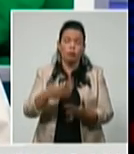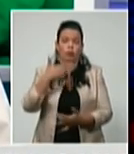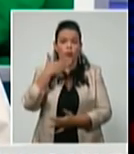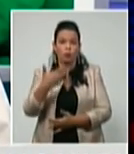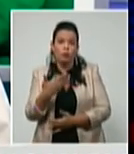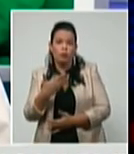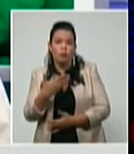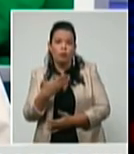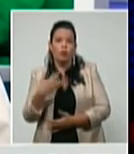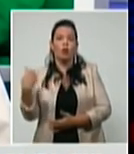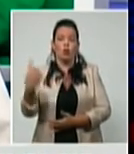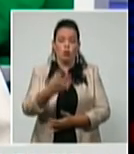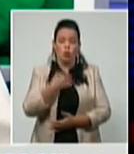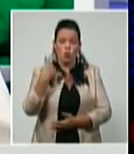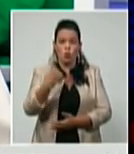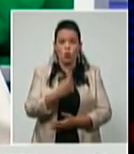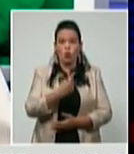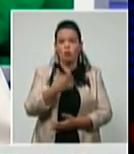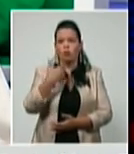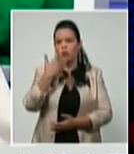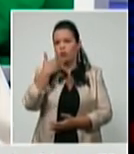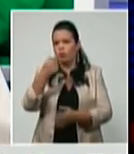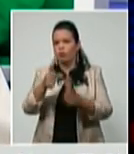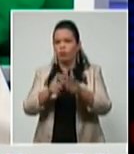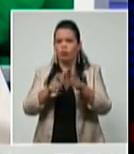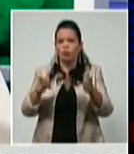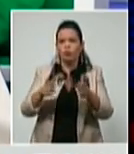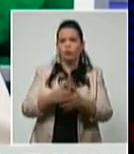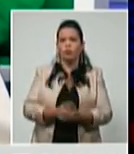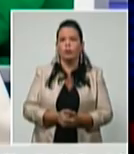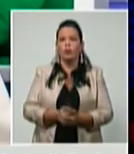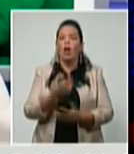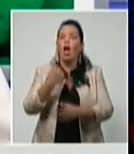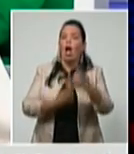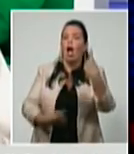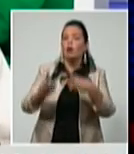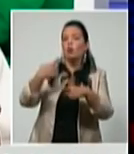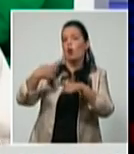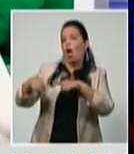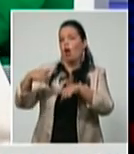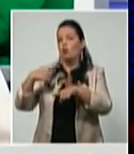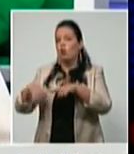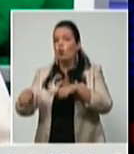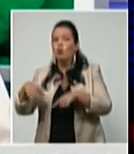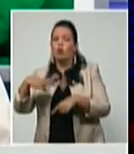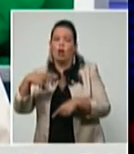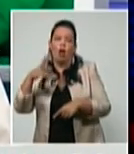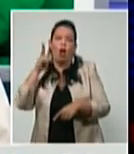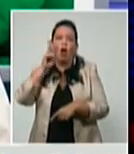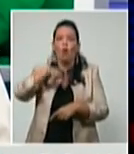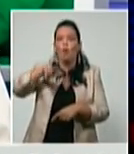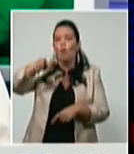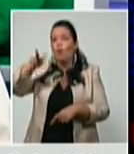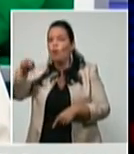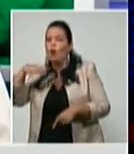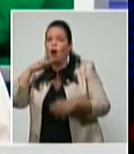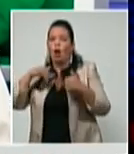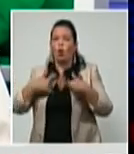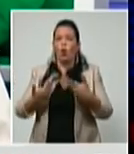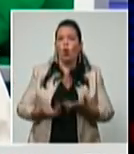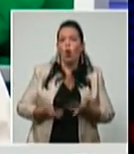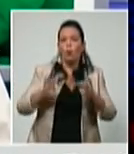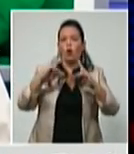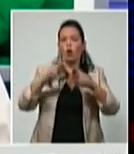elaborando este tipo. Hay otros recursos que se adquieren y se ha buscado forma de reutilizarse en nuestro